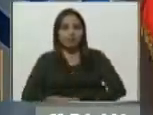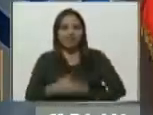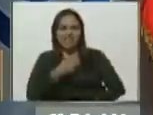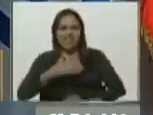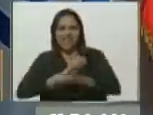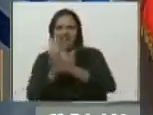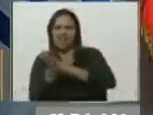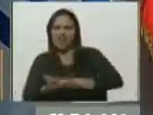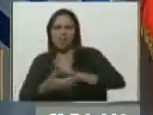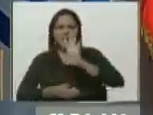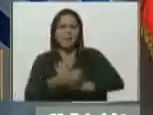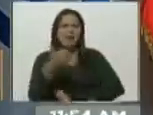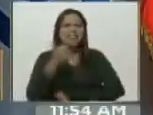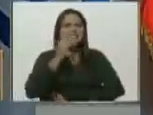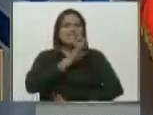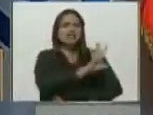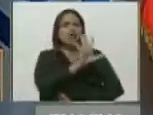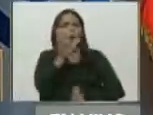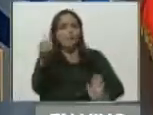más de 5.000